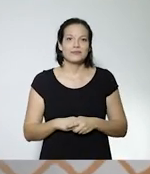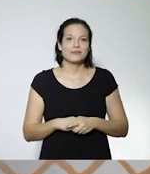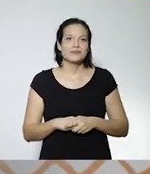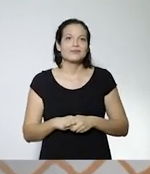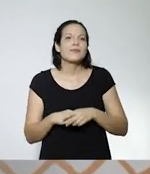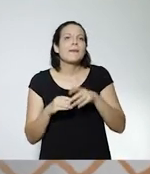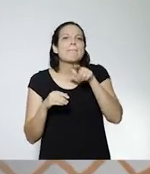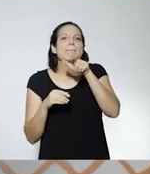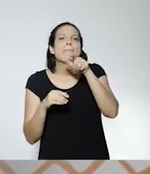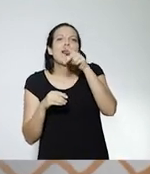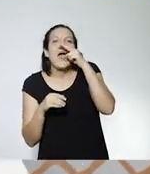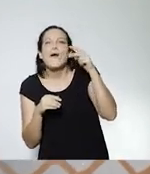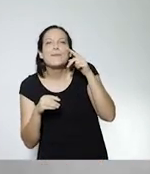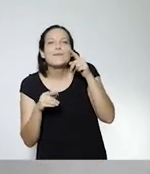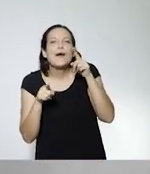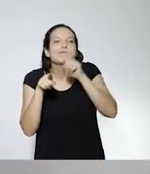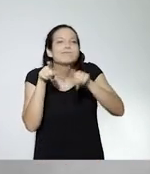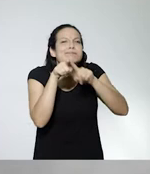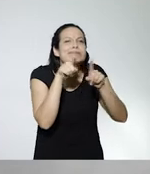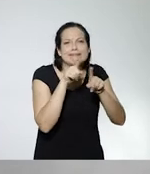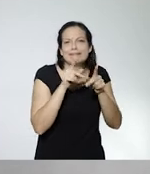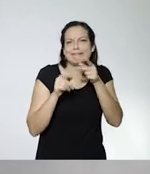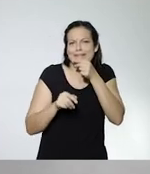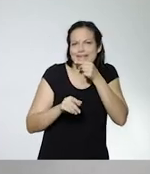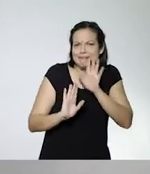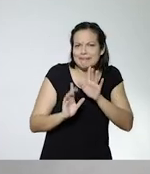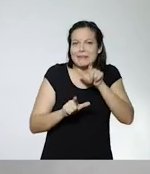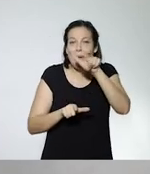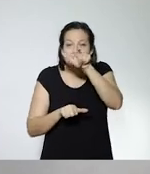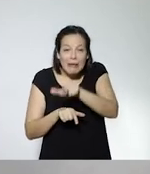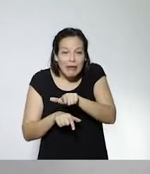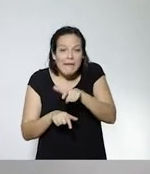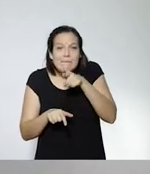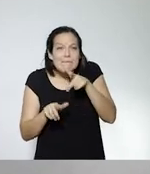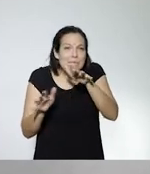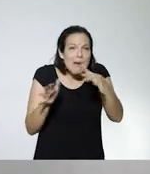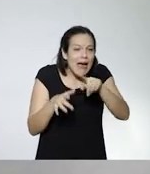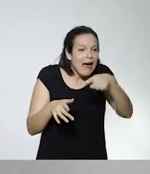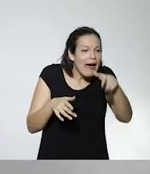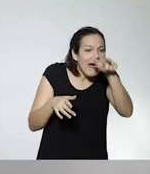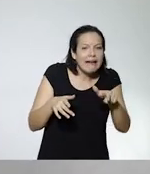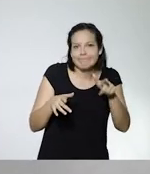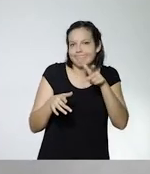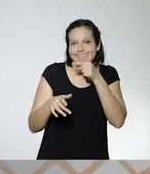No hay un aroma igual al otro, ni un aldeano ni aldeana parecida entre sí.